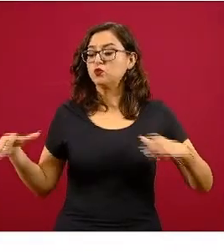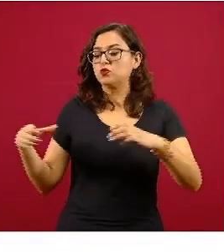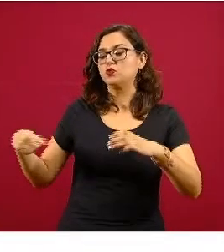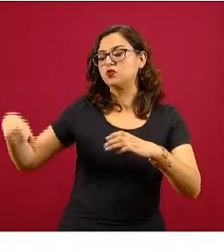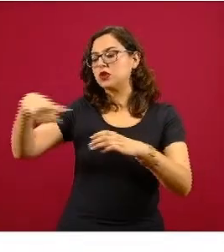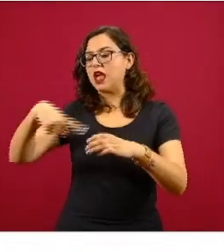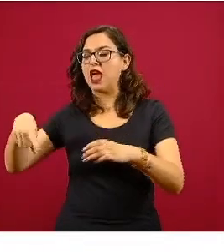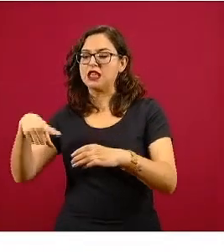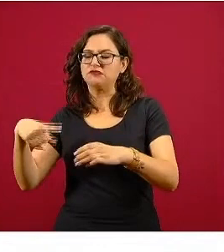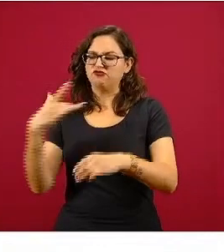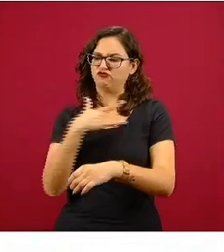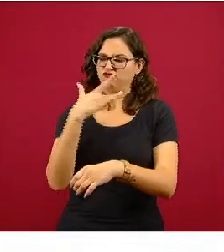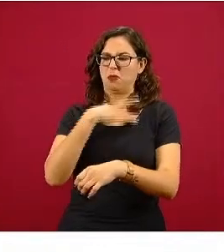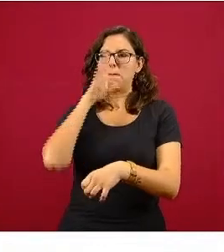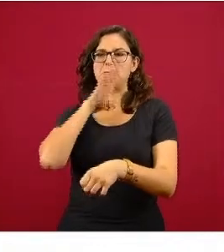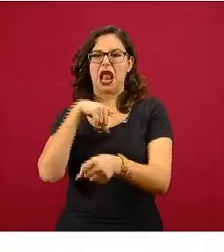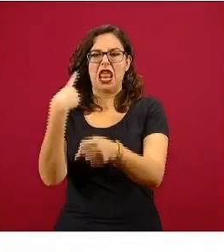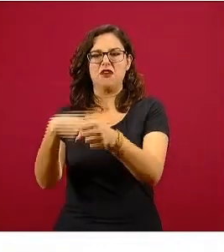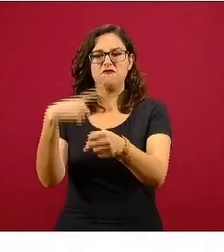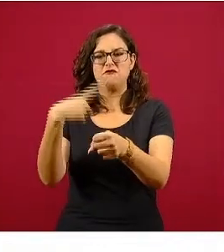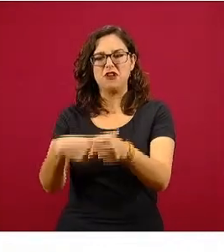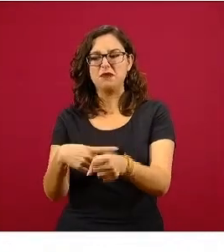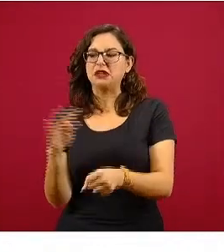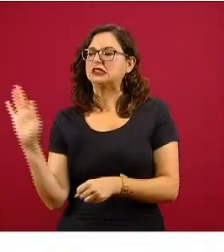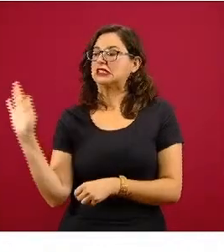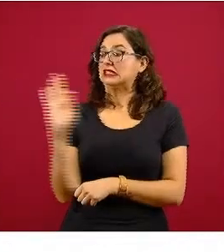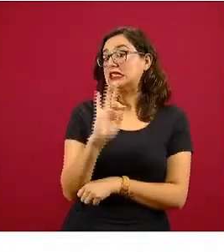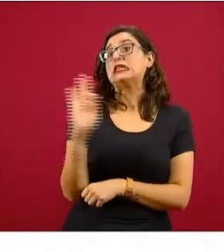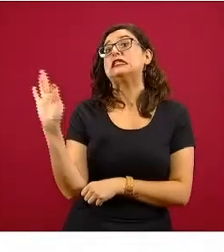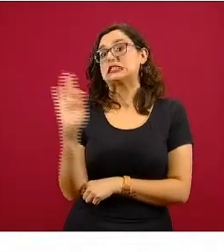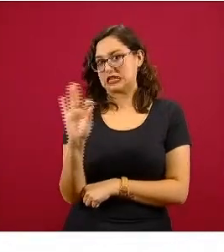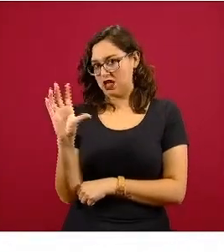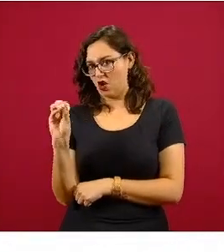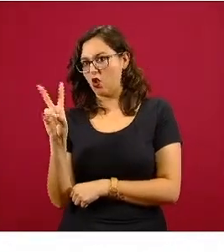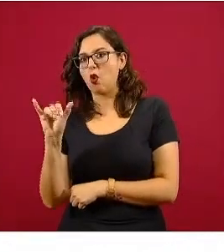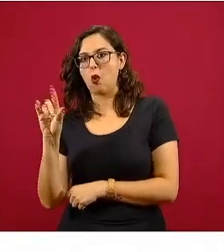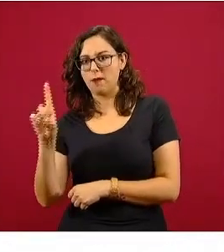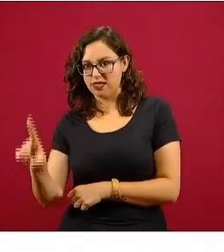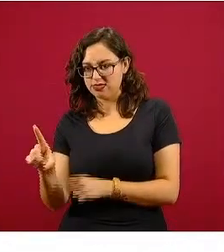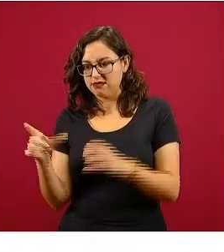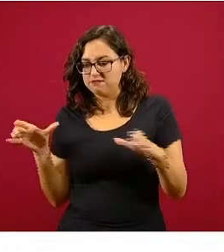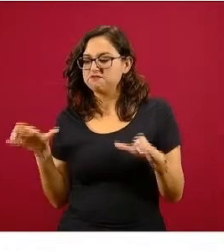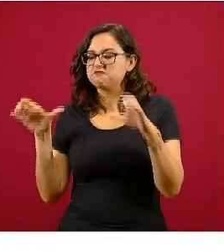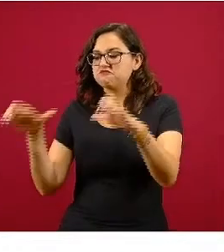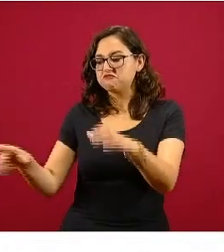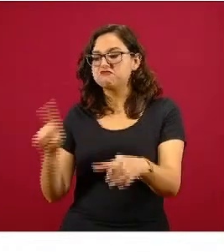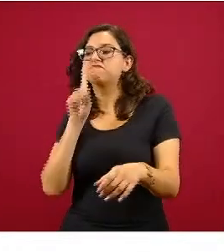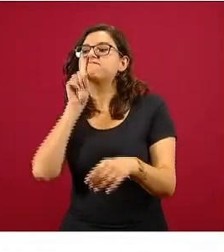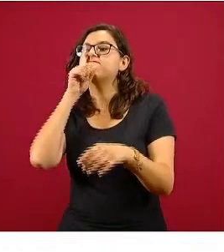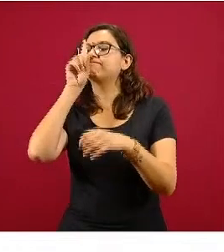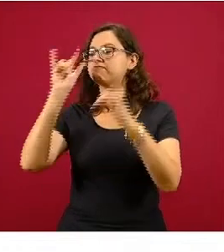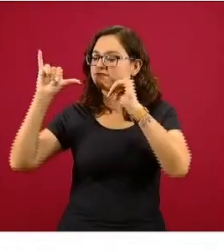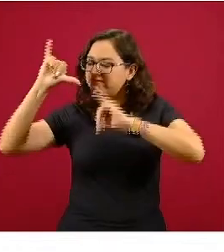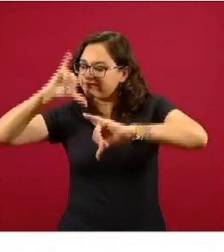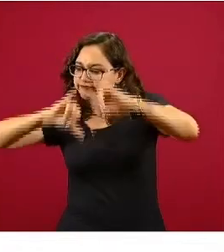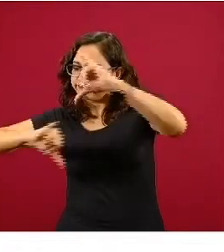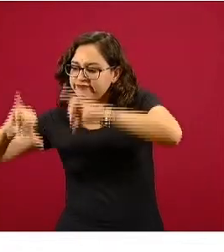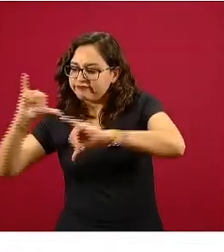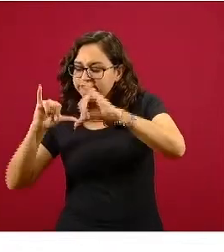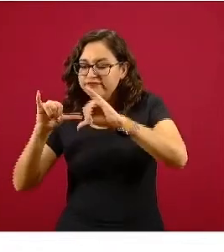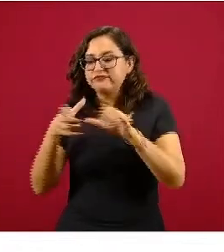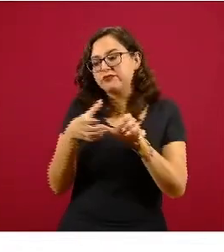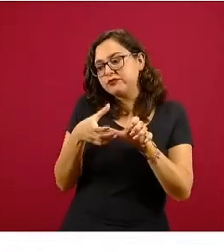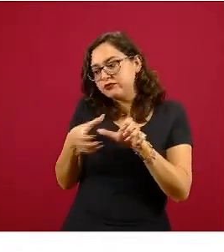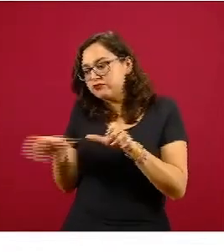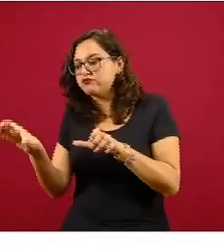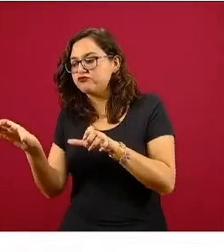estudio. Han sido clasificados como casos sospechosos y de este grupo podemos ver cuáles han dado